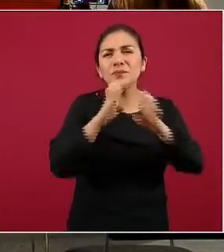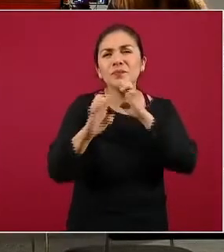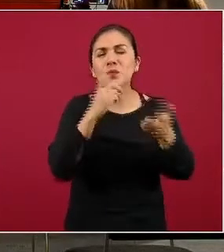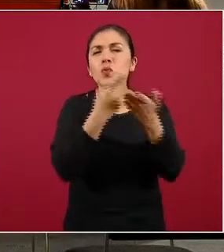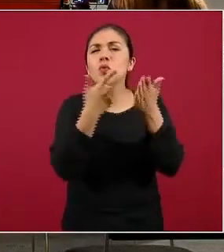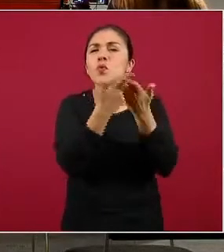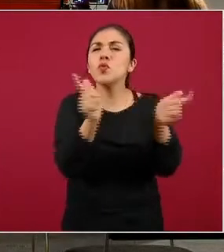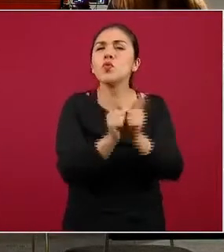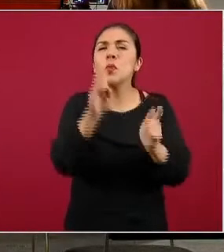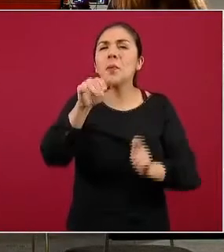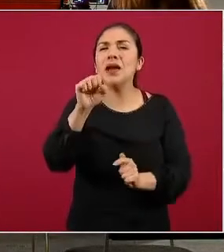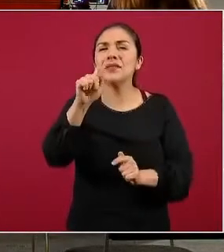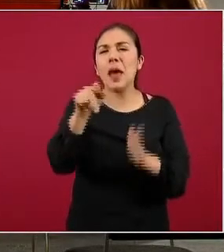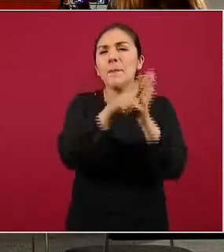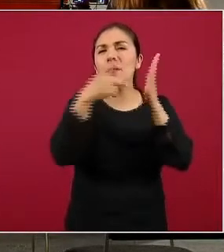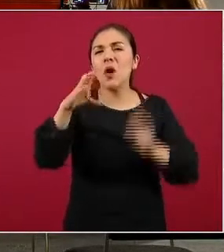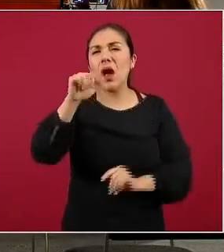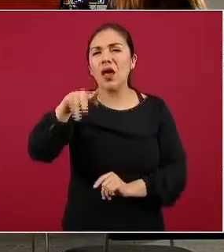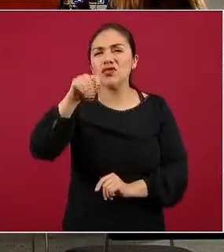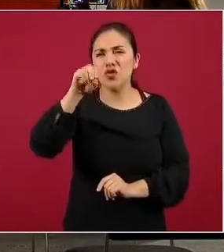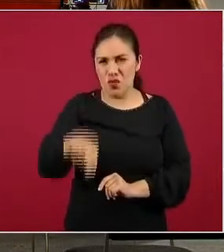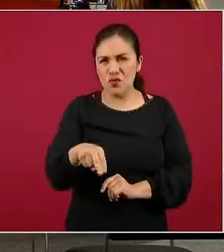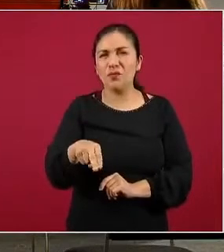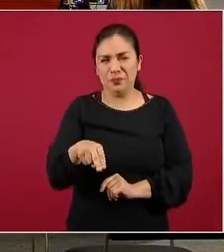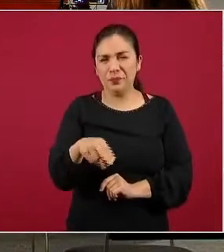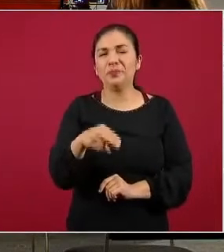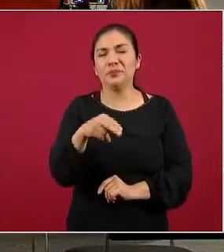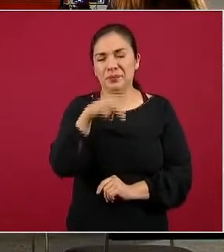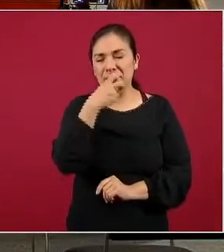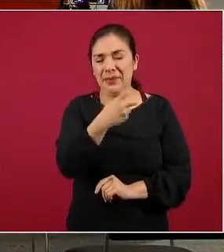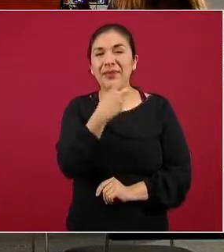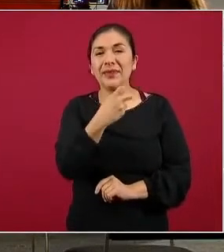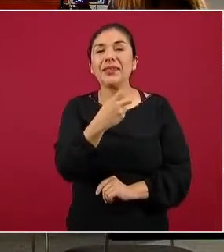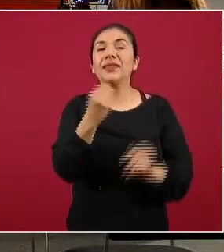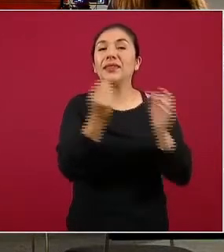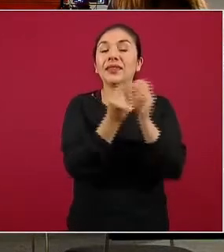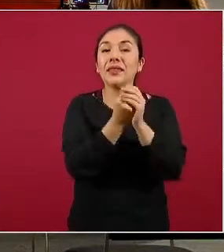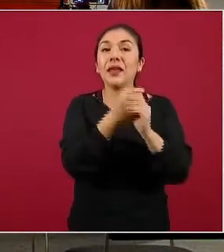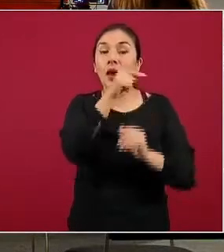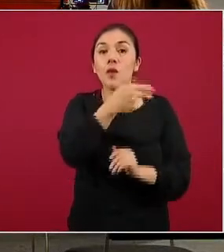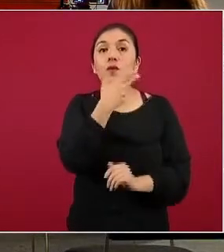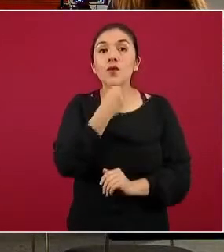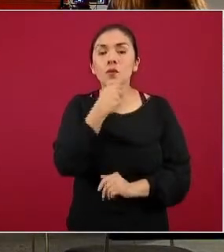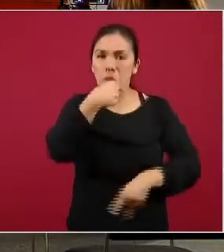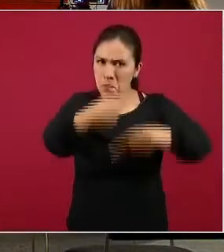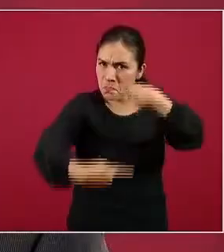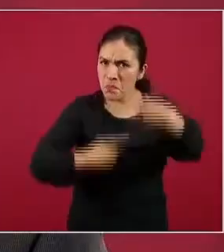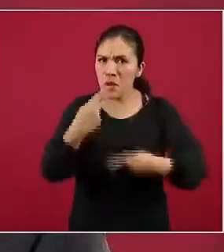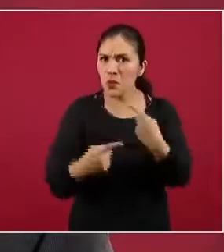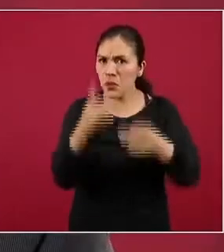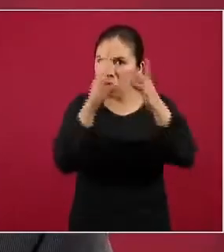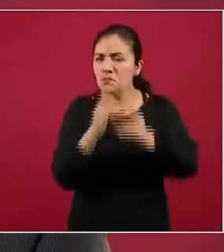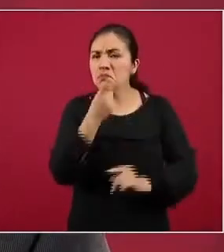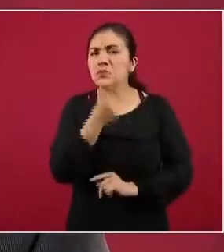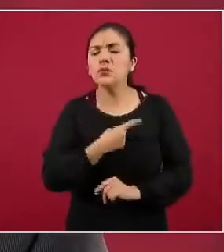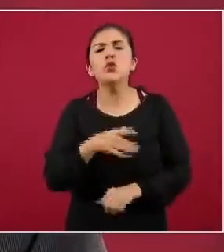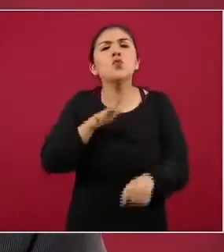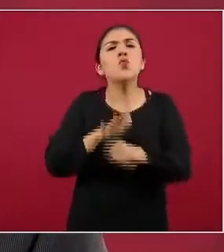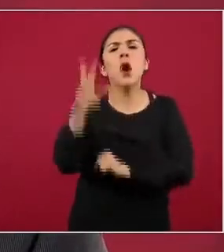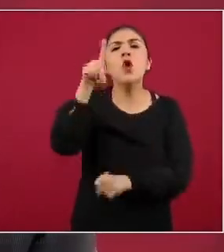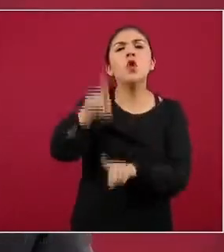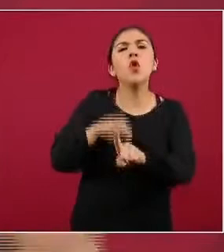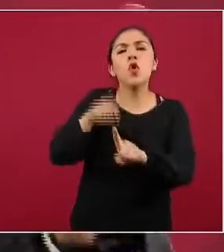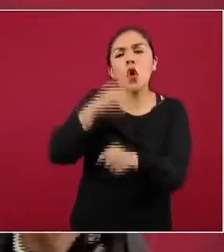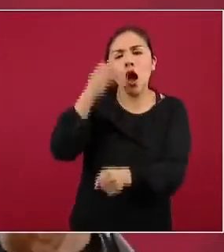Grupo Basta, periódico Cantón, Grupo Cantón, periódico Basta, y me hizo una pregunta explícita, me dijo en qué color del